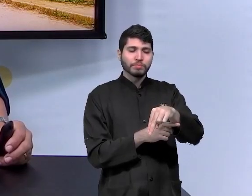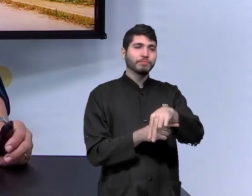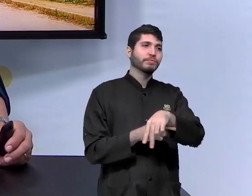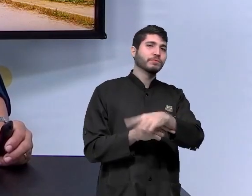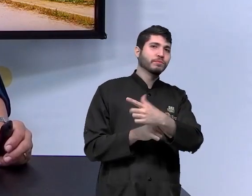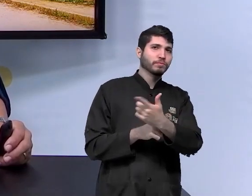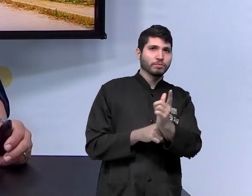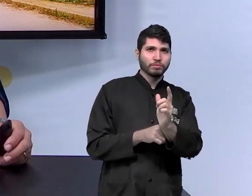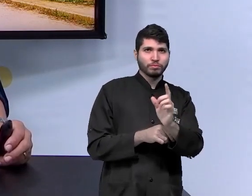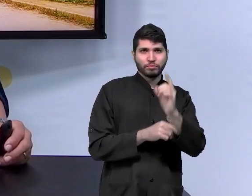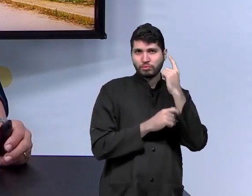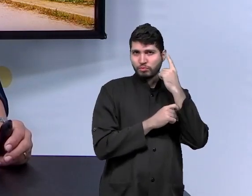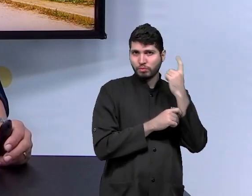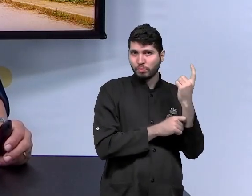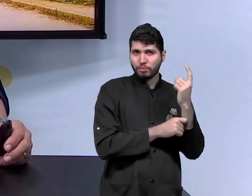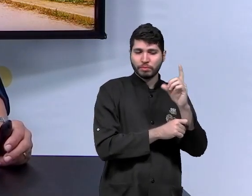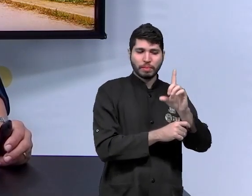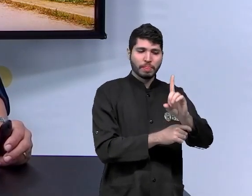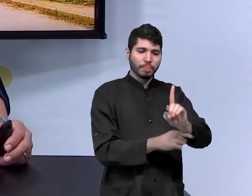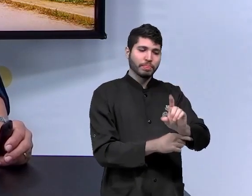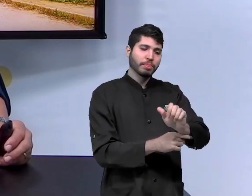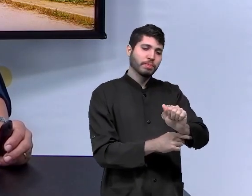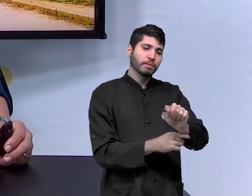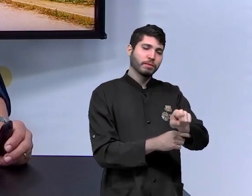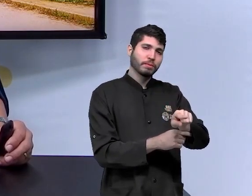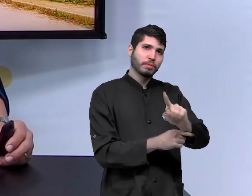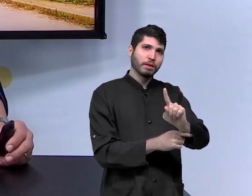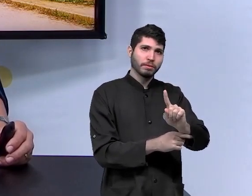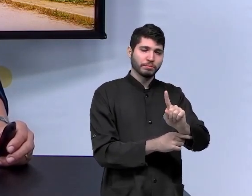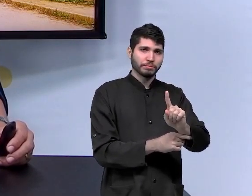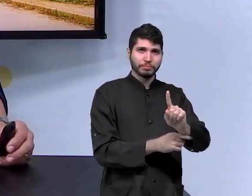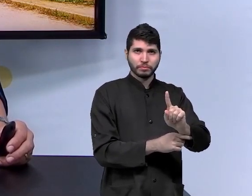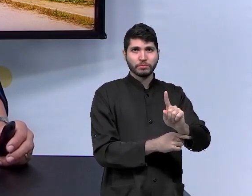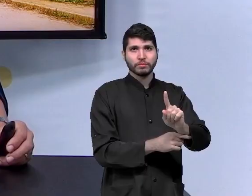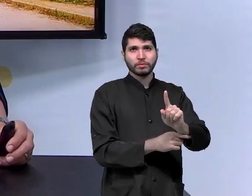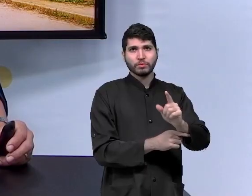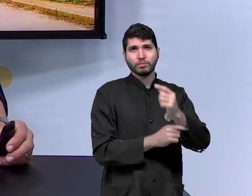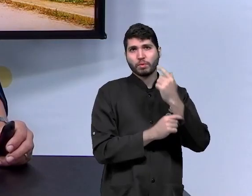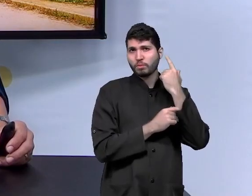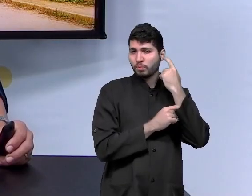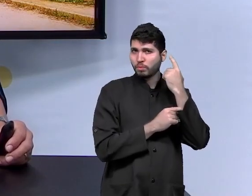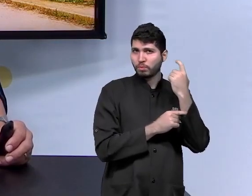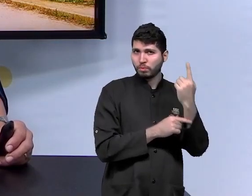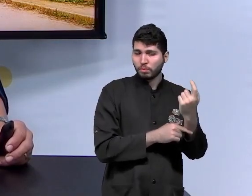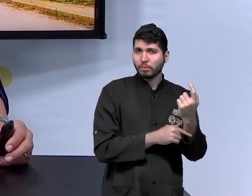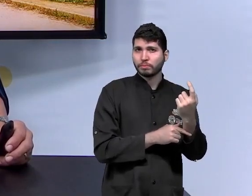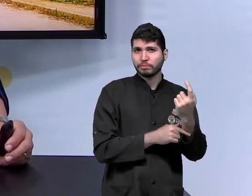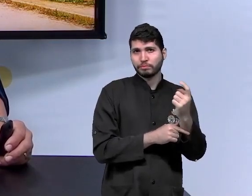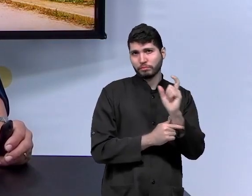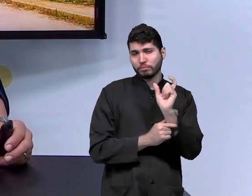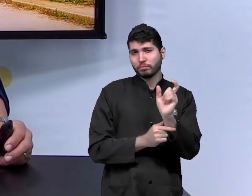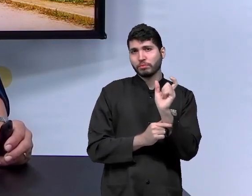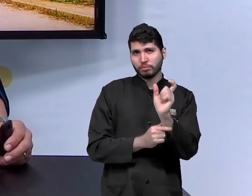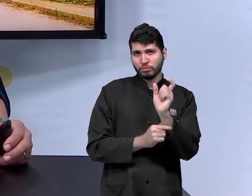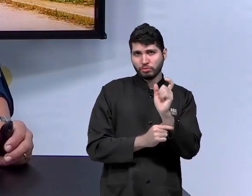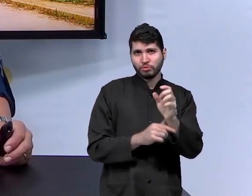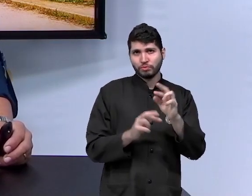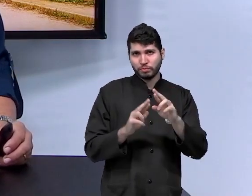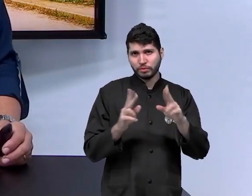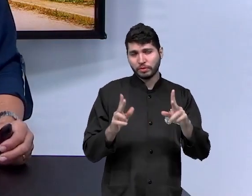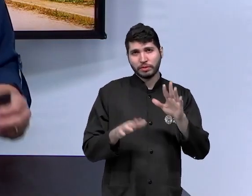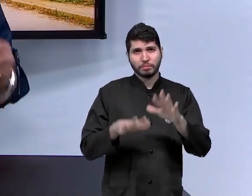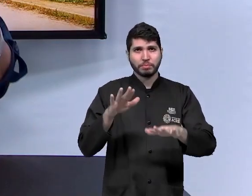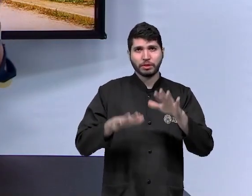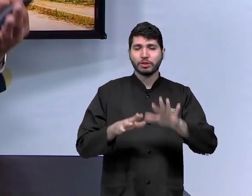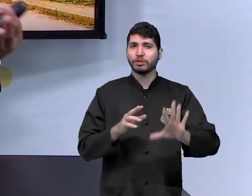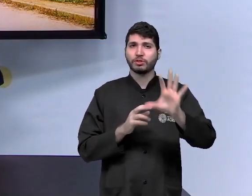dice Daniel, o sea, no es correcto en la habla formal, ya